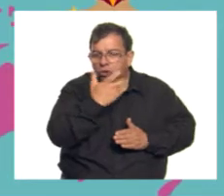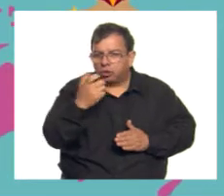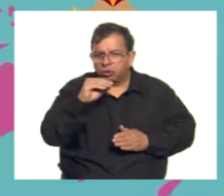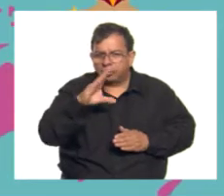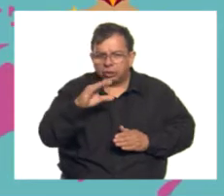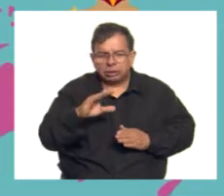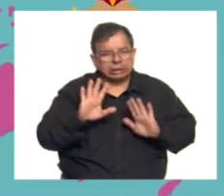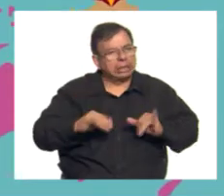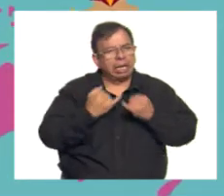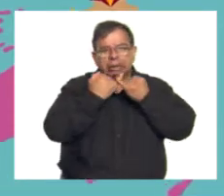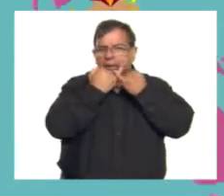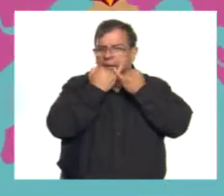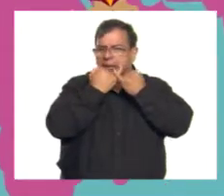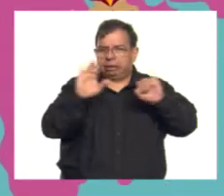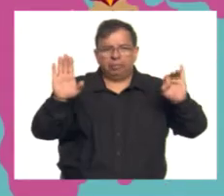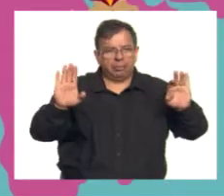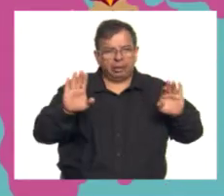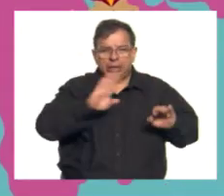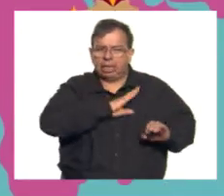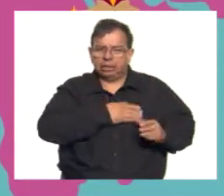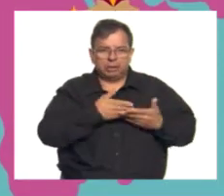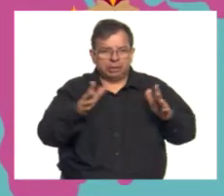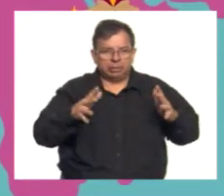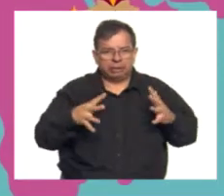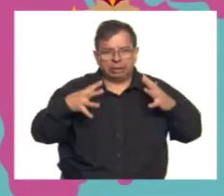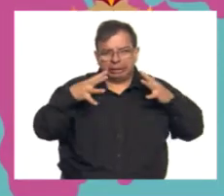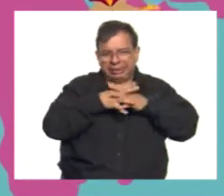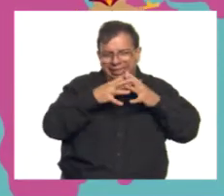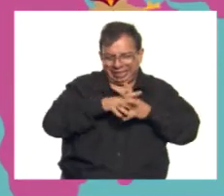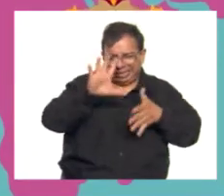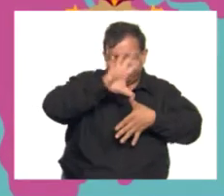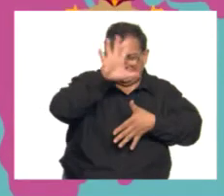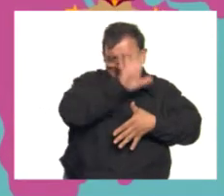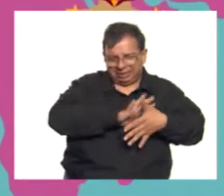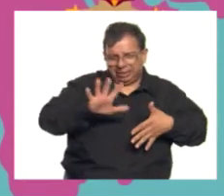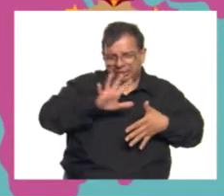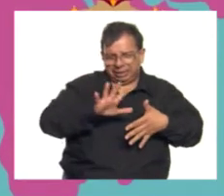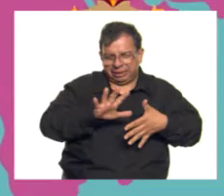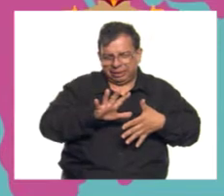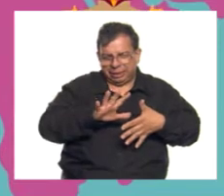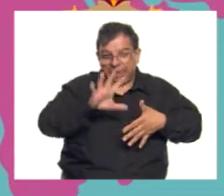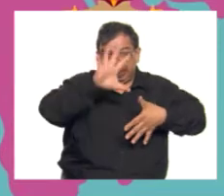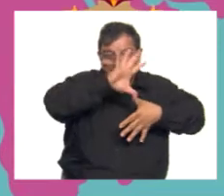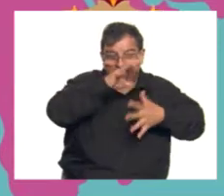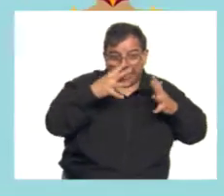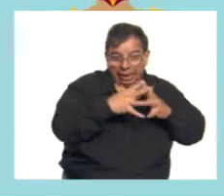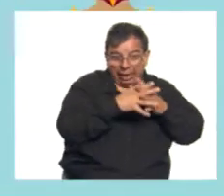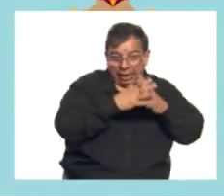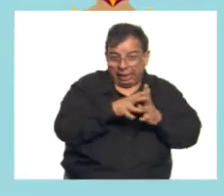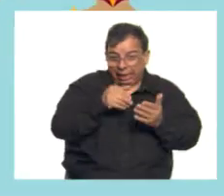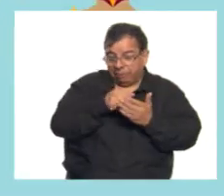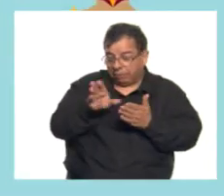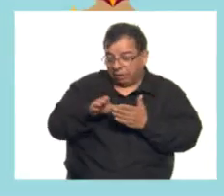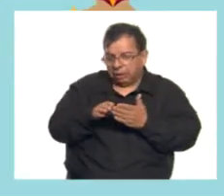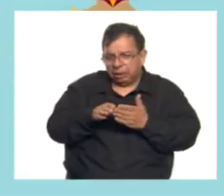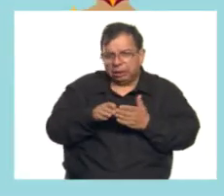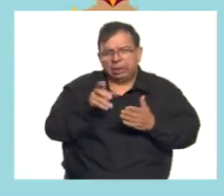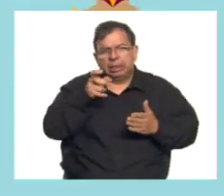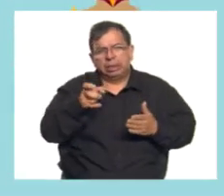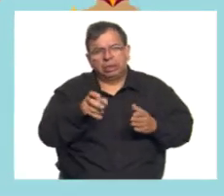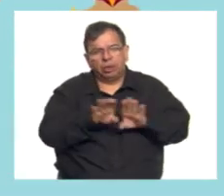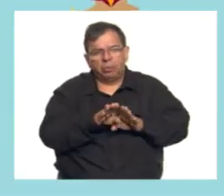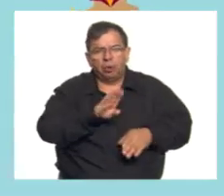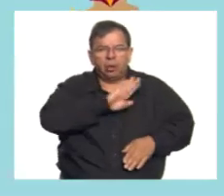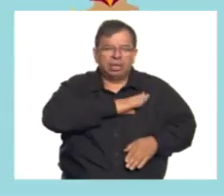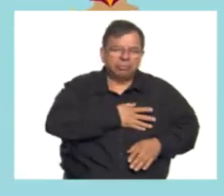su independencia de España tras la Guerra Hispanoamericana. El conflicto de la Guerra Hispanoamericana fue un enfrentamiento de